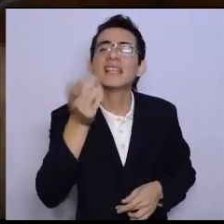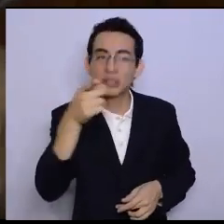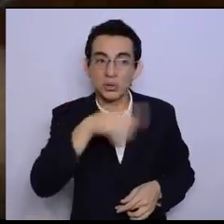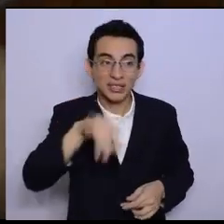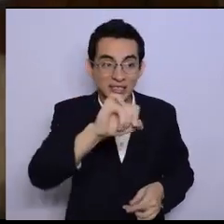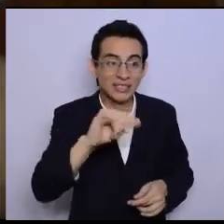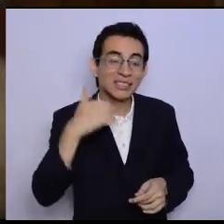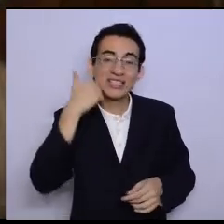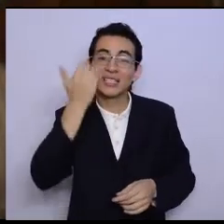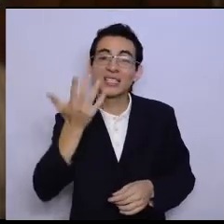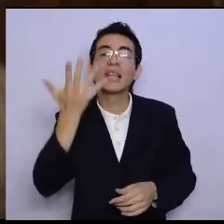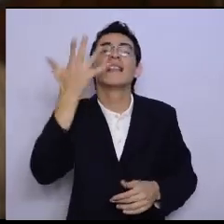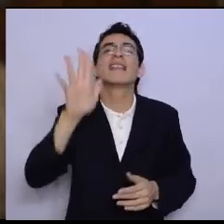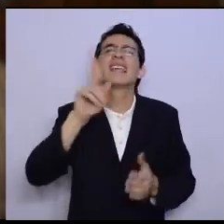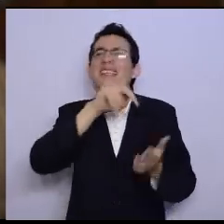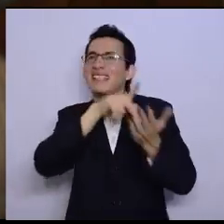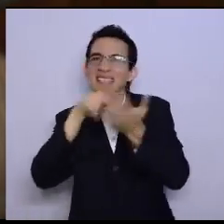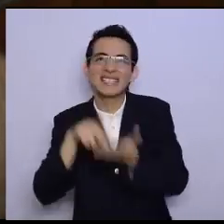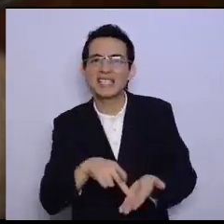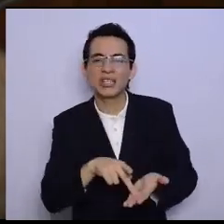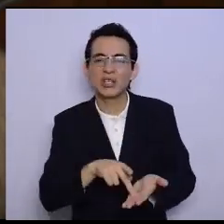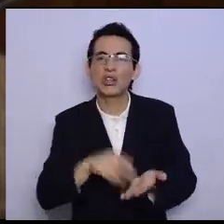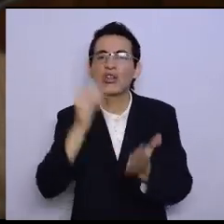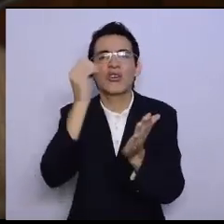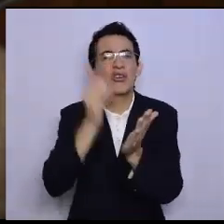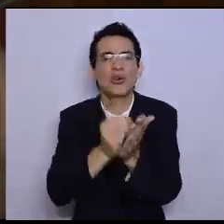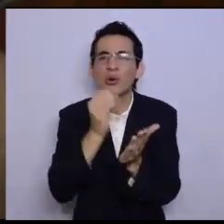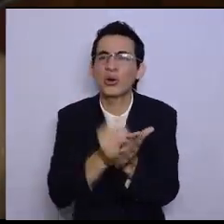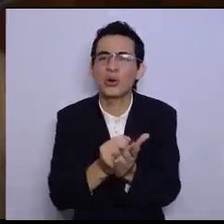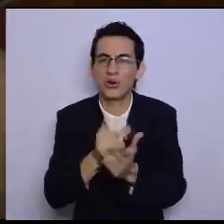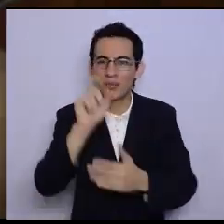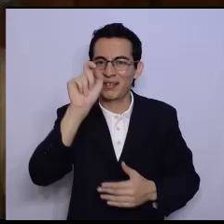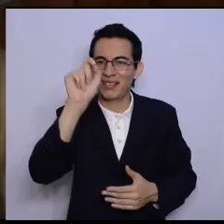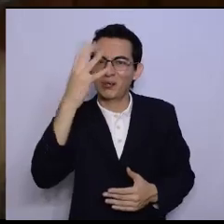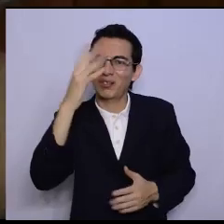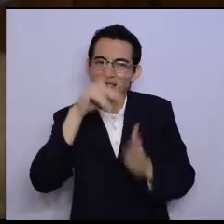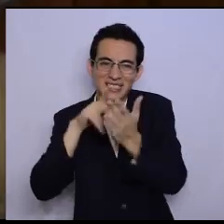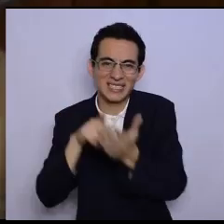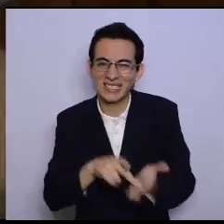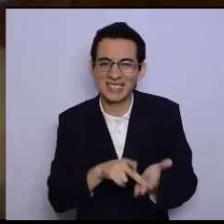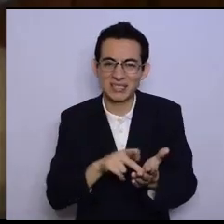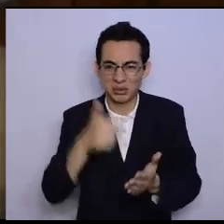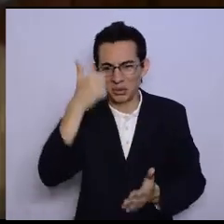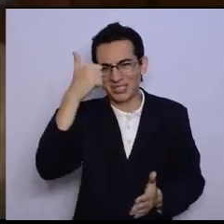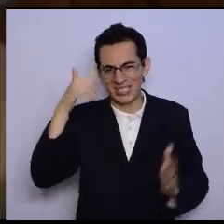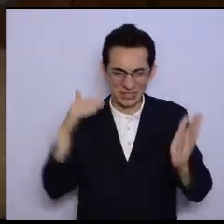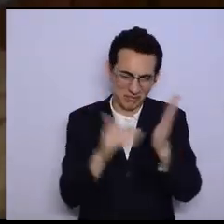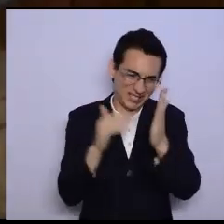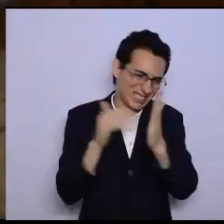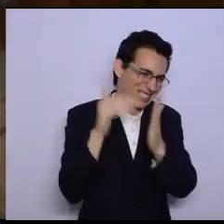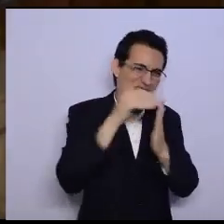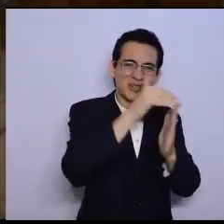¿Cuántos quieren 10 kilos de oro de 24 quilates? 6 millones de pesos.